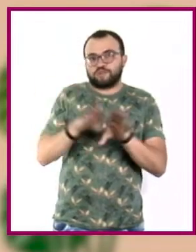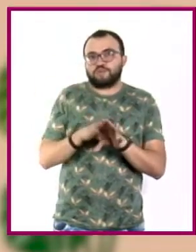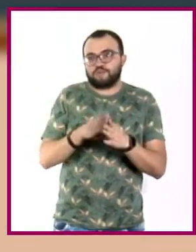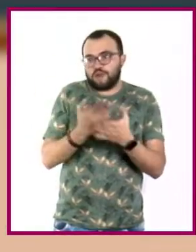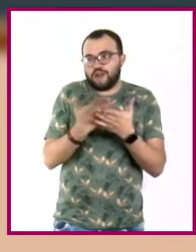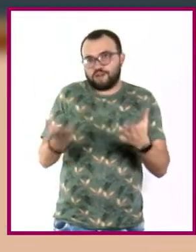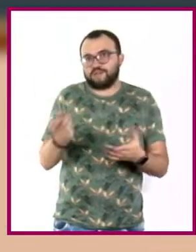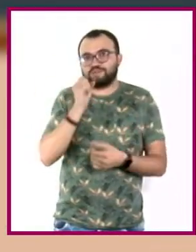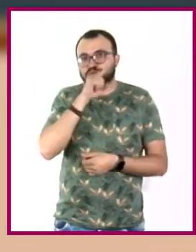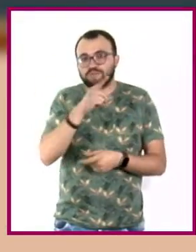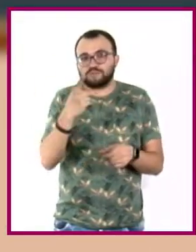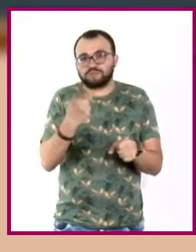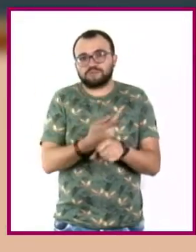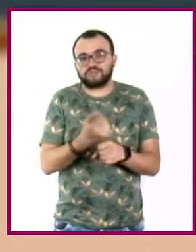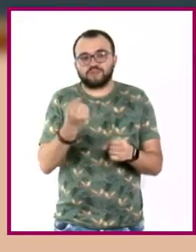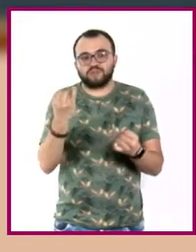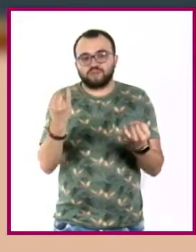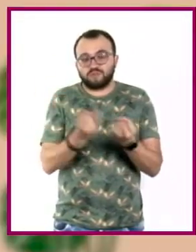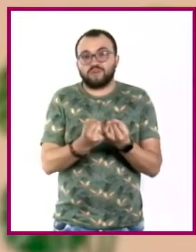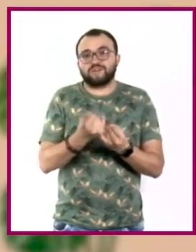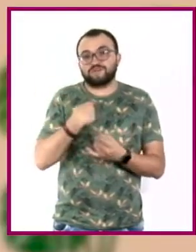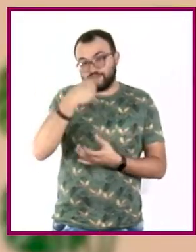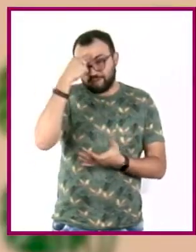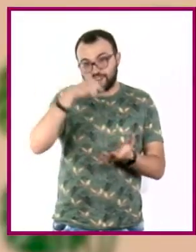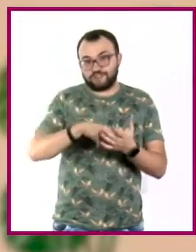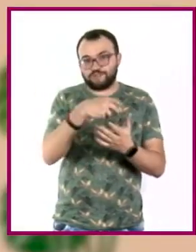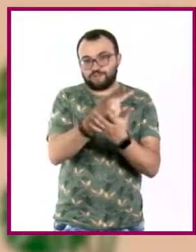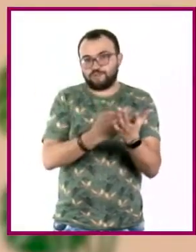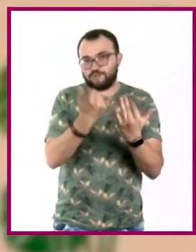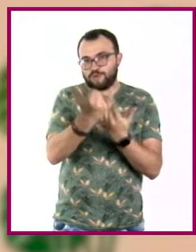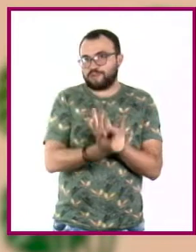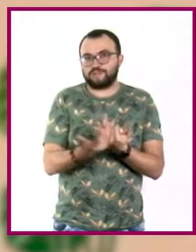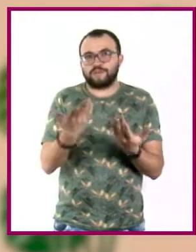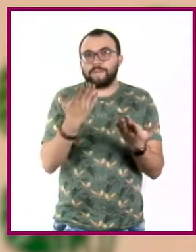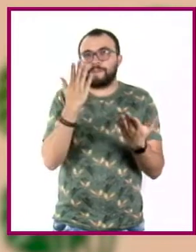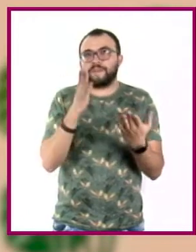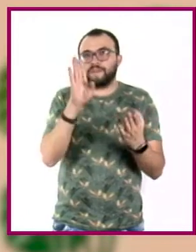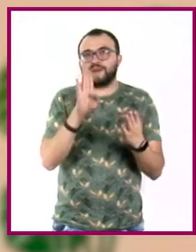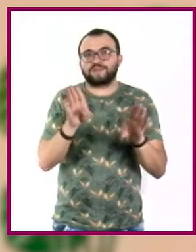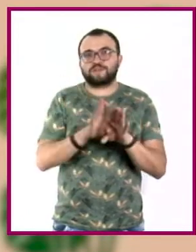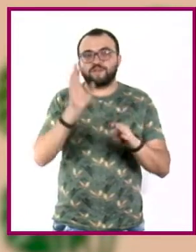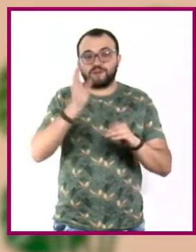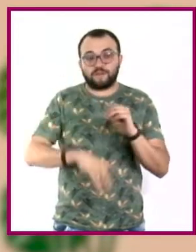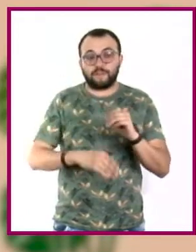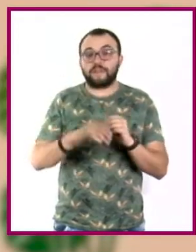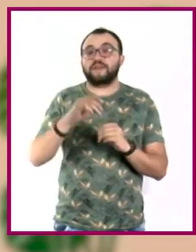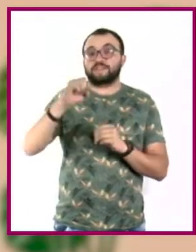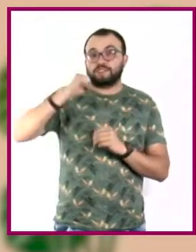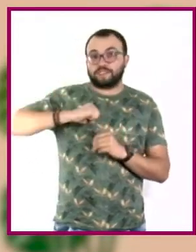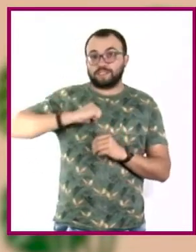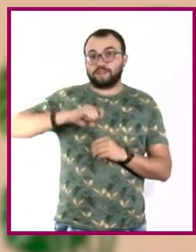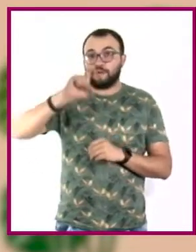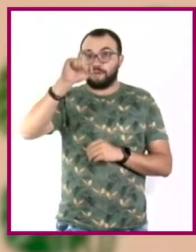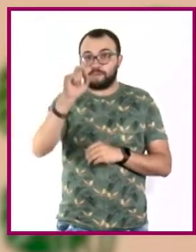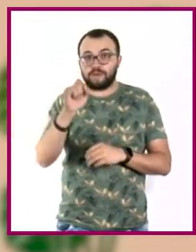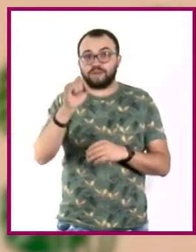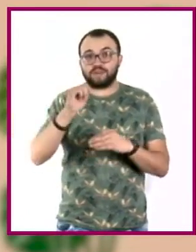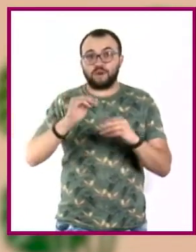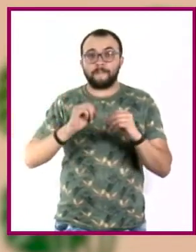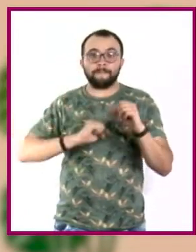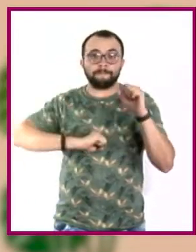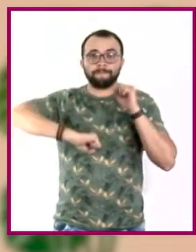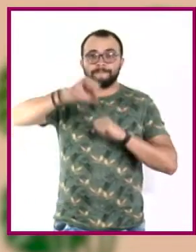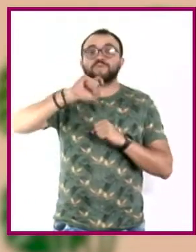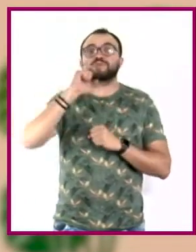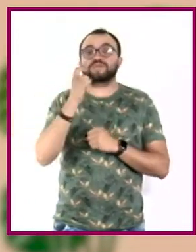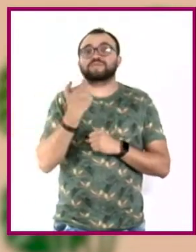actual. Un proyecto inconcluso, diría yo. A inicios del siglo XX hubo un crecimiento económico nunca antes visto, y eso se reflejó en